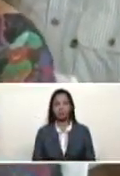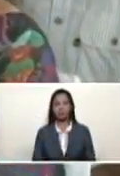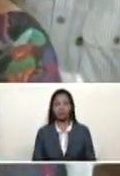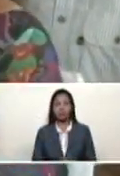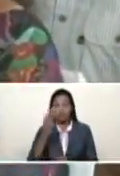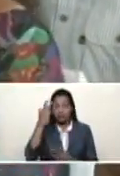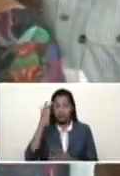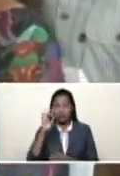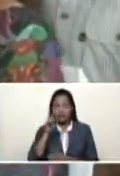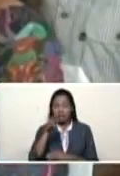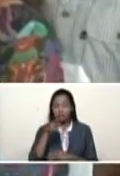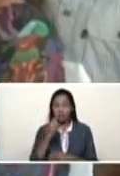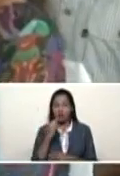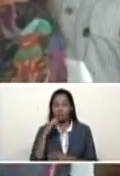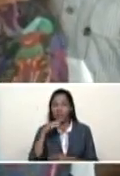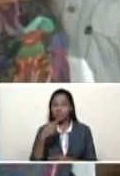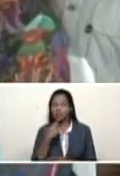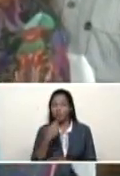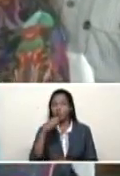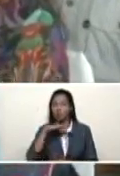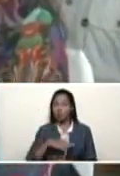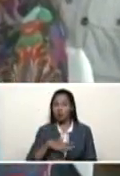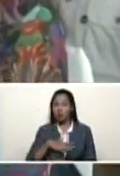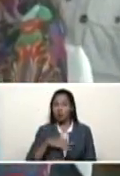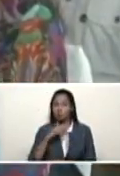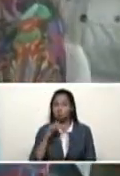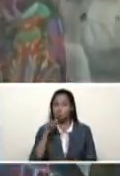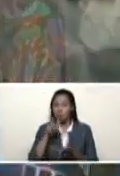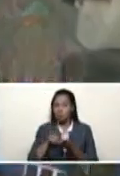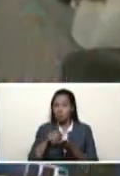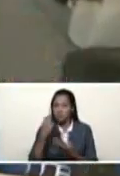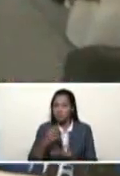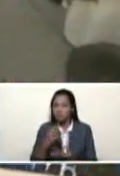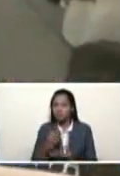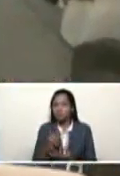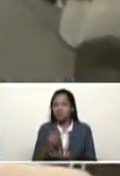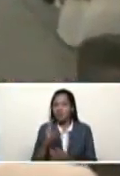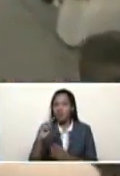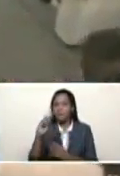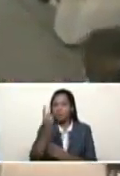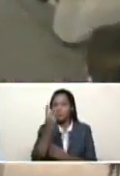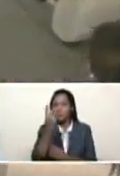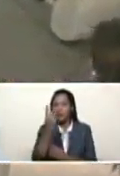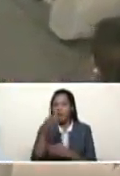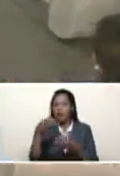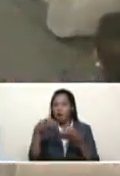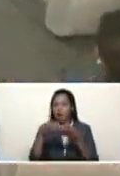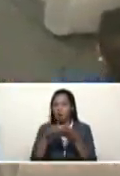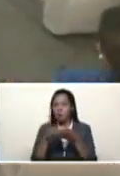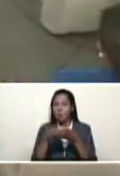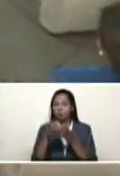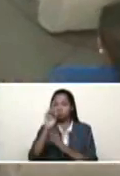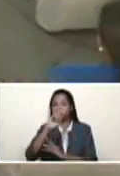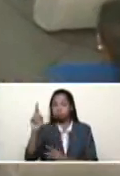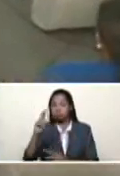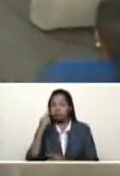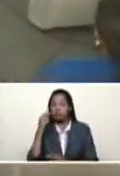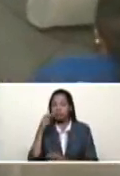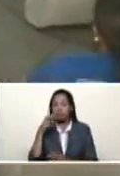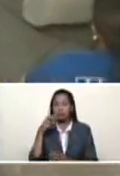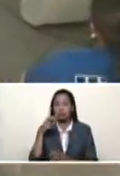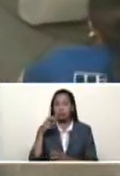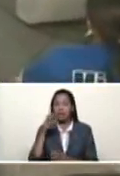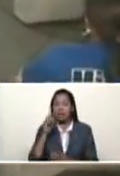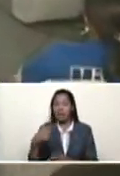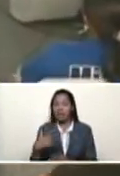Quizá fue, le digo a los historiadores para confirmar, quizá fue la primera rebelión republicana de la historia